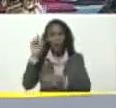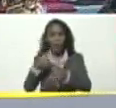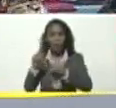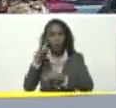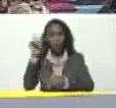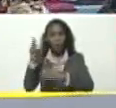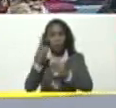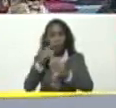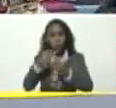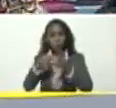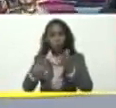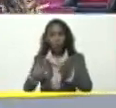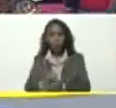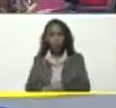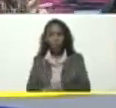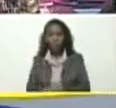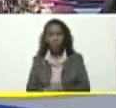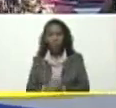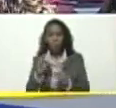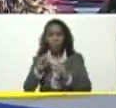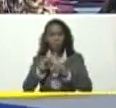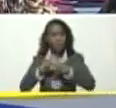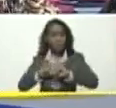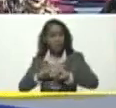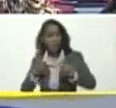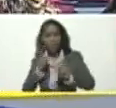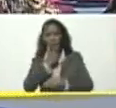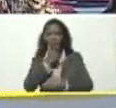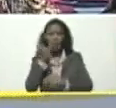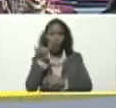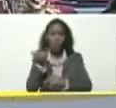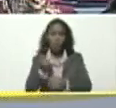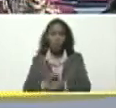Mandinga, Congo y Carabalí, de Enrique Plata Ramírez.